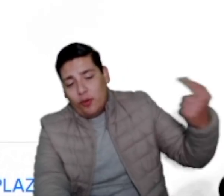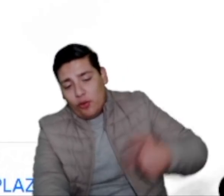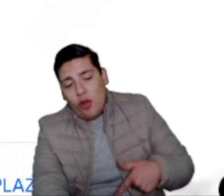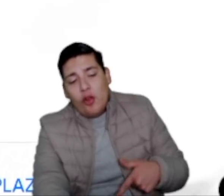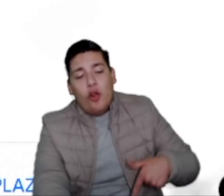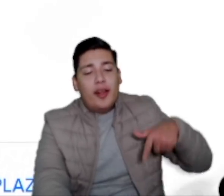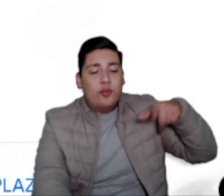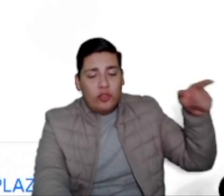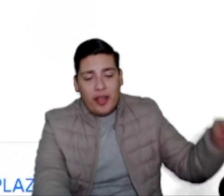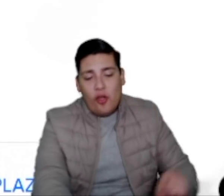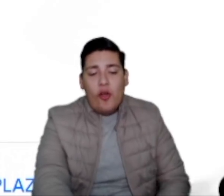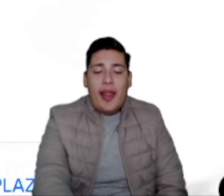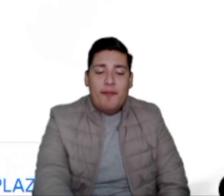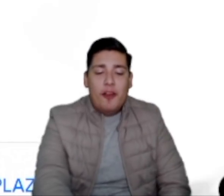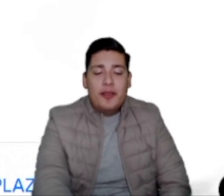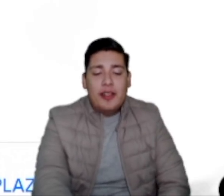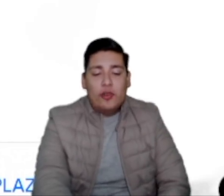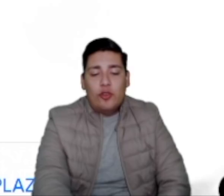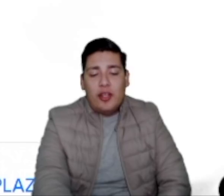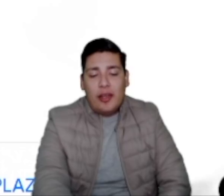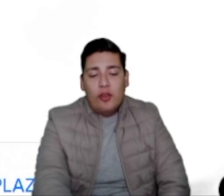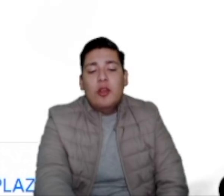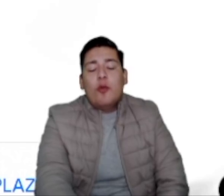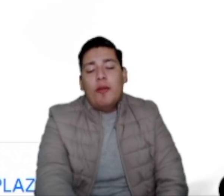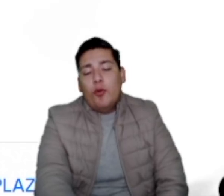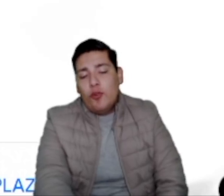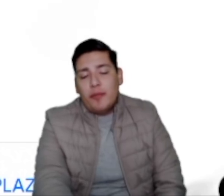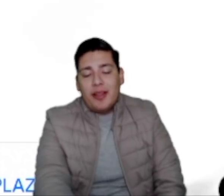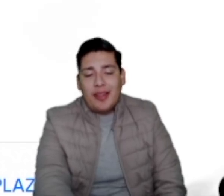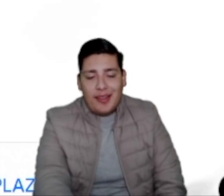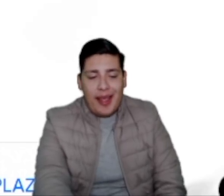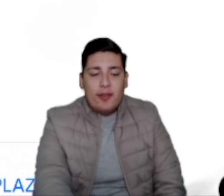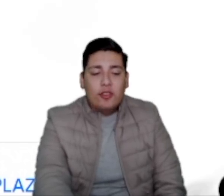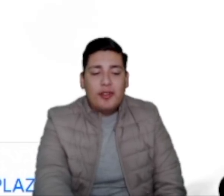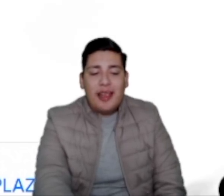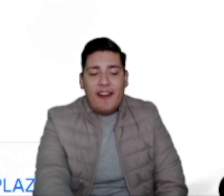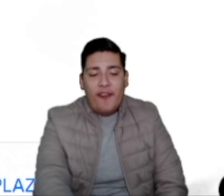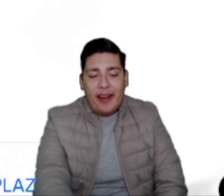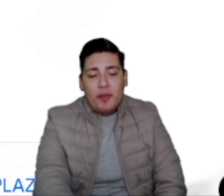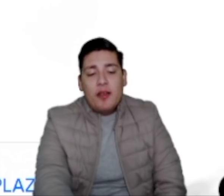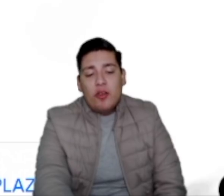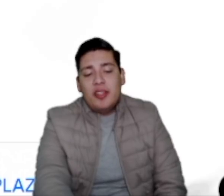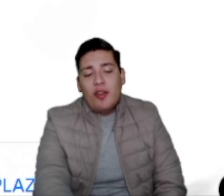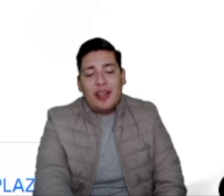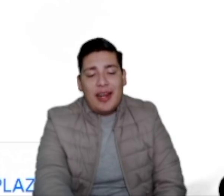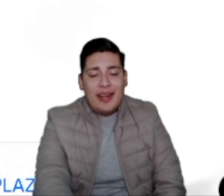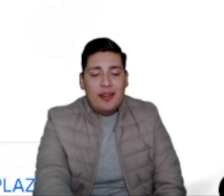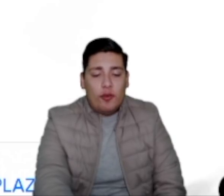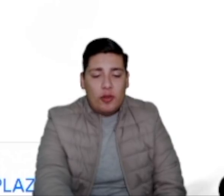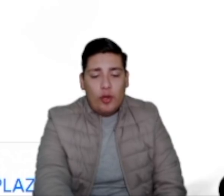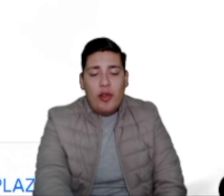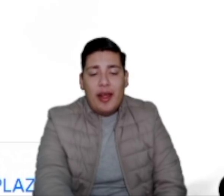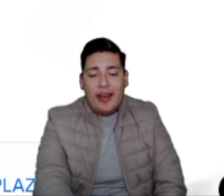nos recordó lo que sucedió en 1982 cuando un hombre de 30 años, Michael Phagan, consiguió entrar en